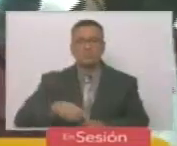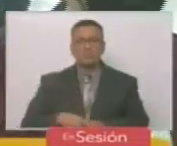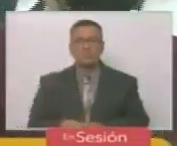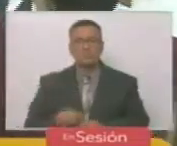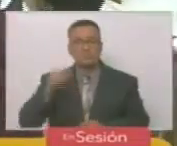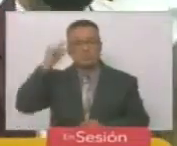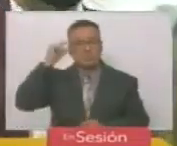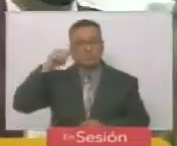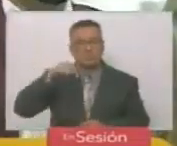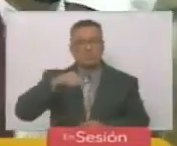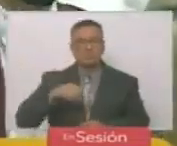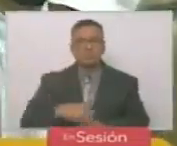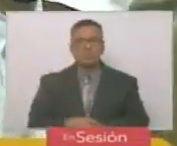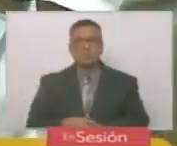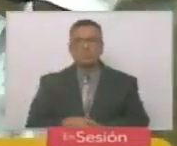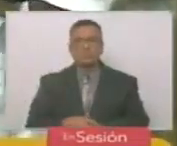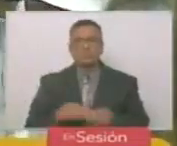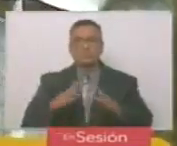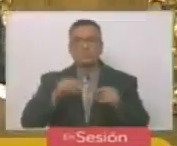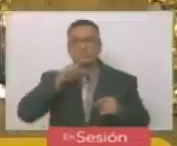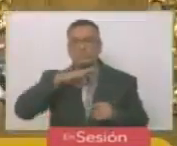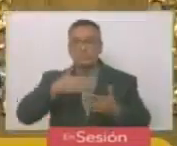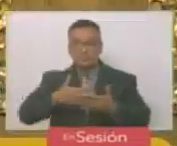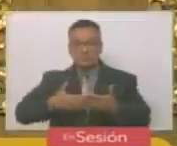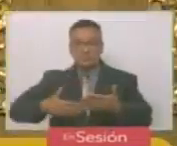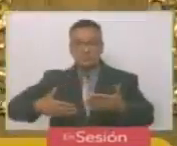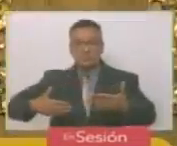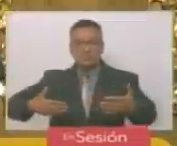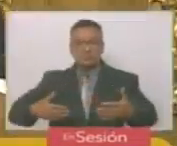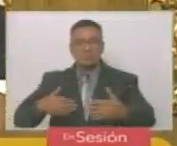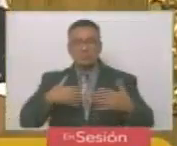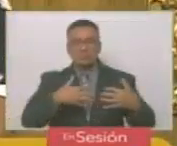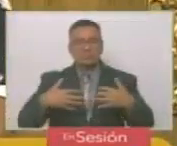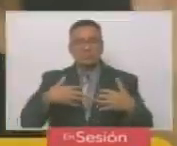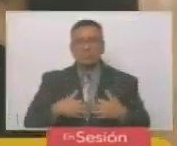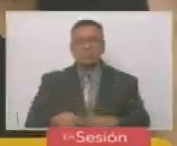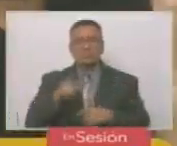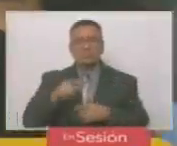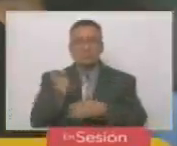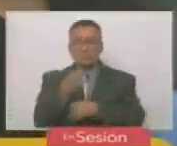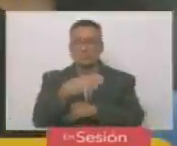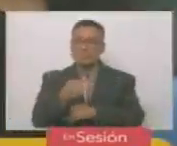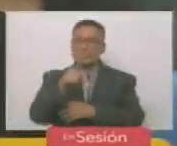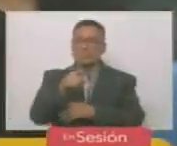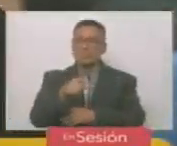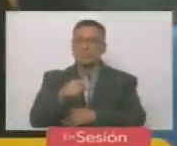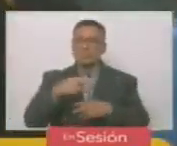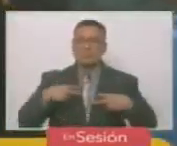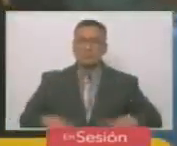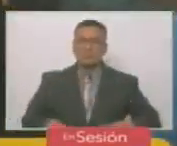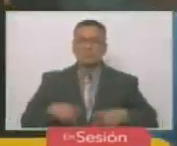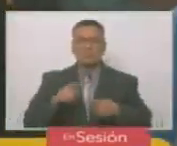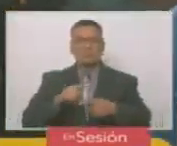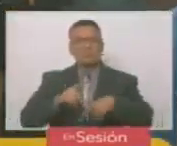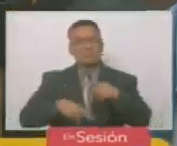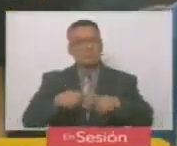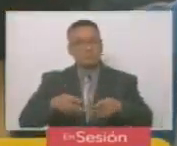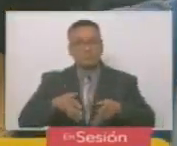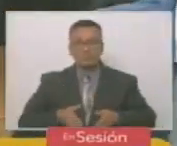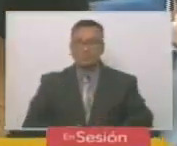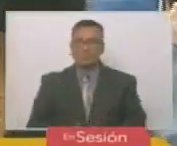hoy, toda una historia larga de dicha, de lucha, de una bandera de los derechos sexuales y reproductivos,